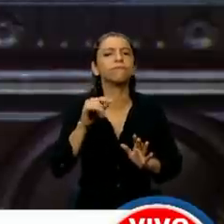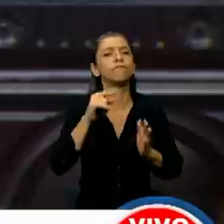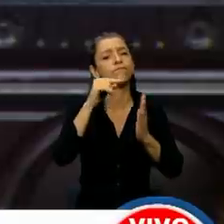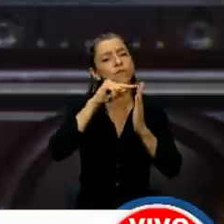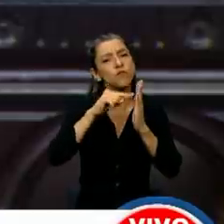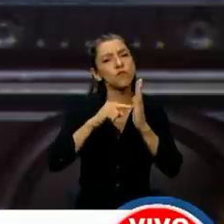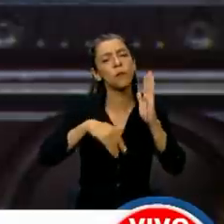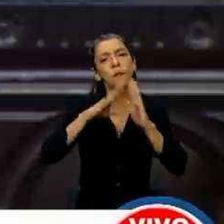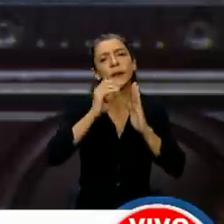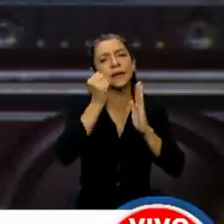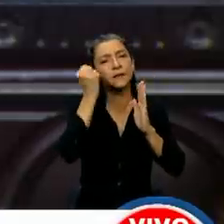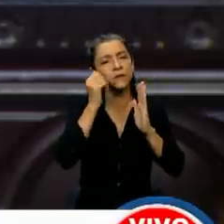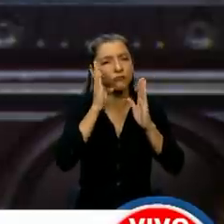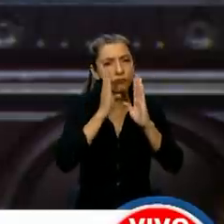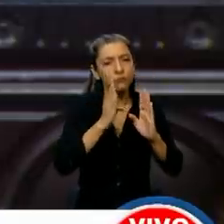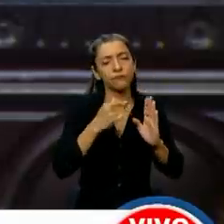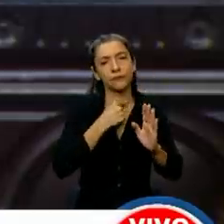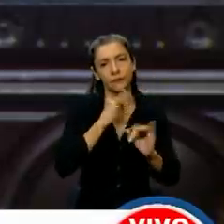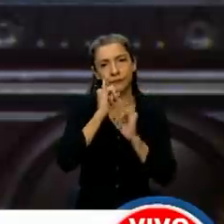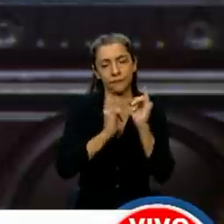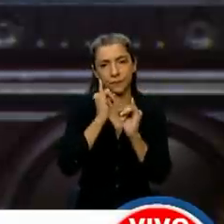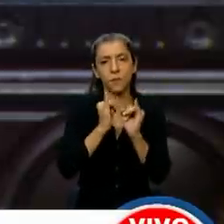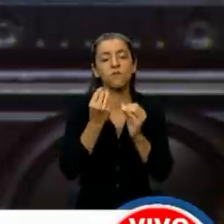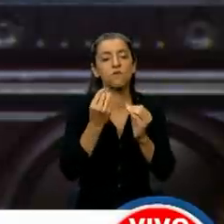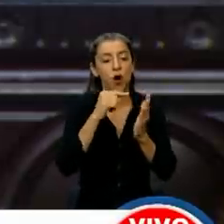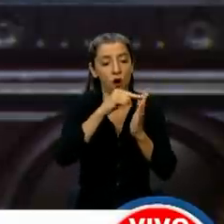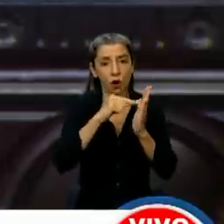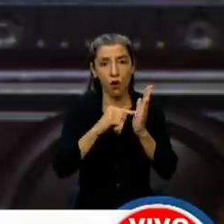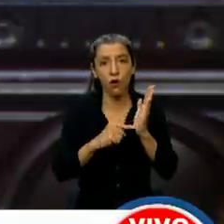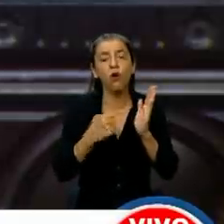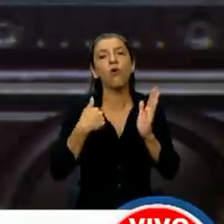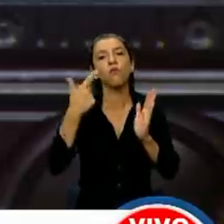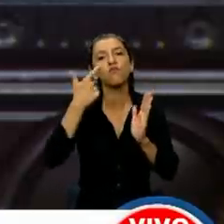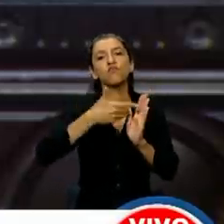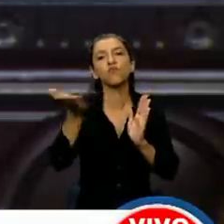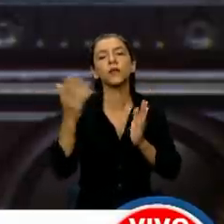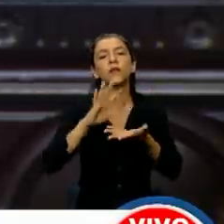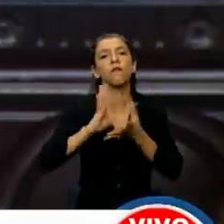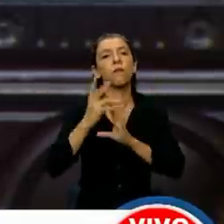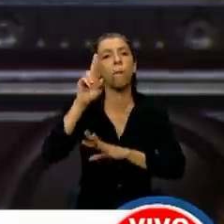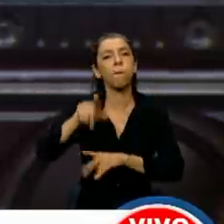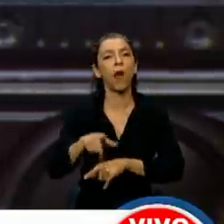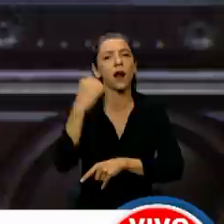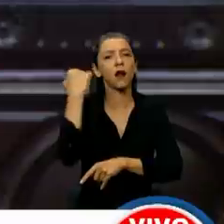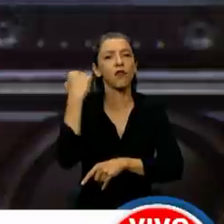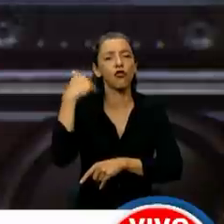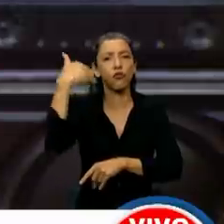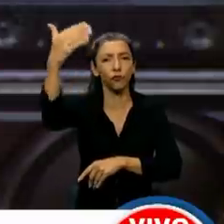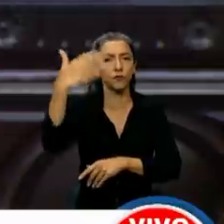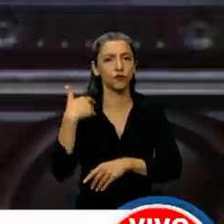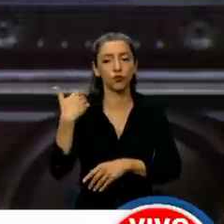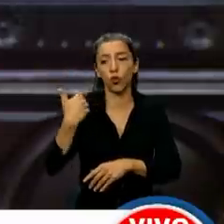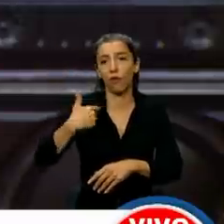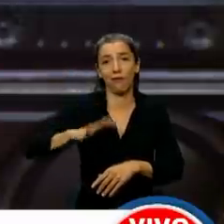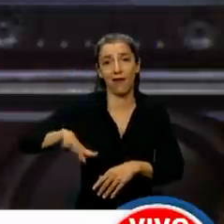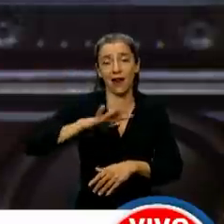importante porque la verdad que definen un plan económico para los argentinos y las argentinas definen el